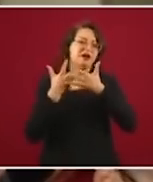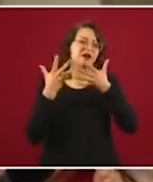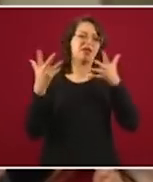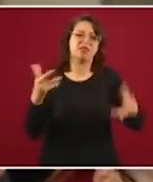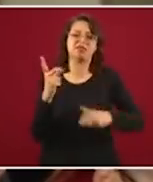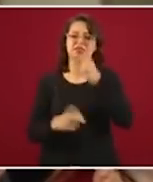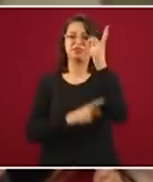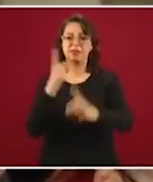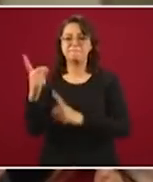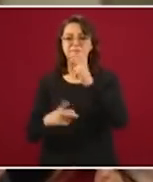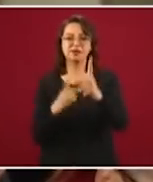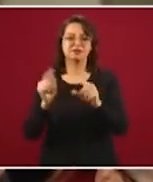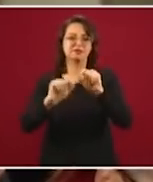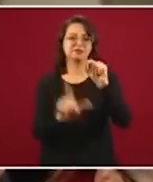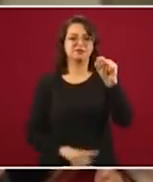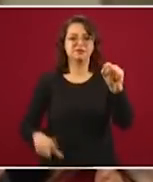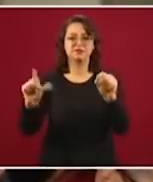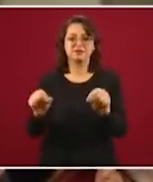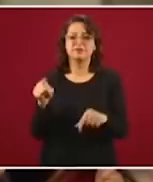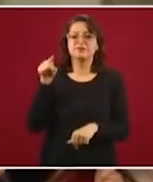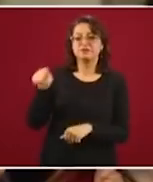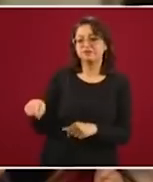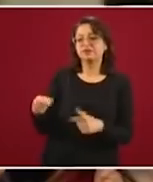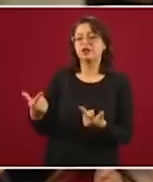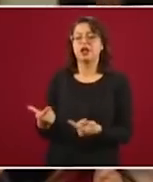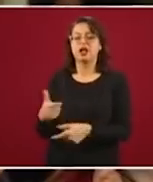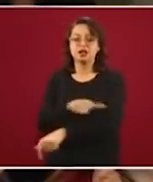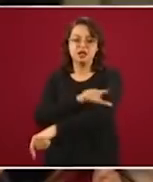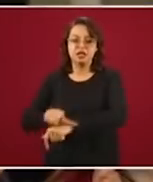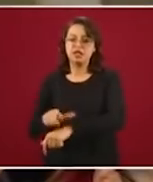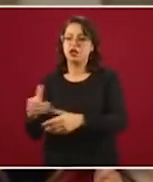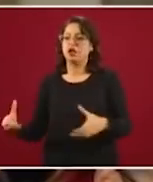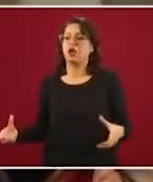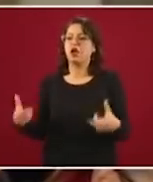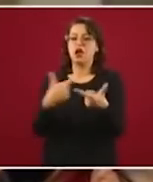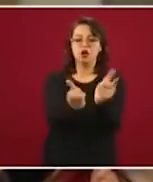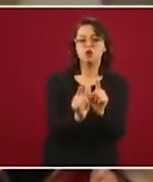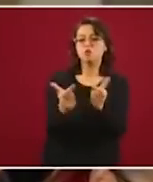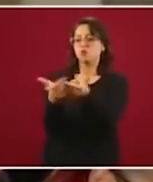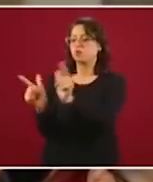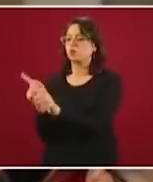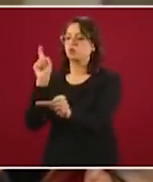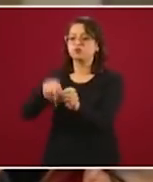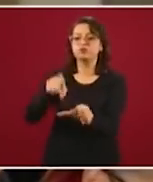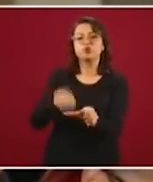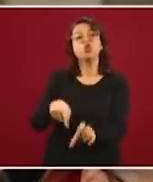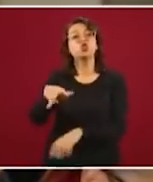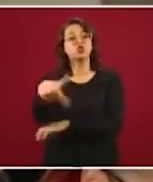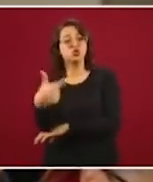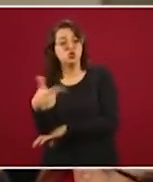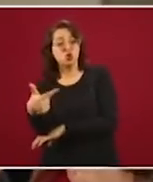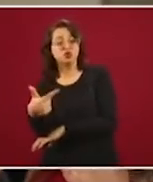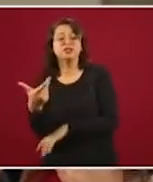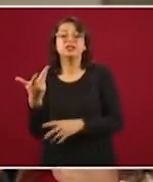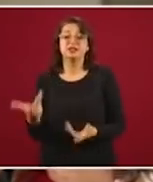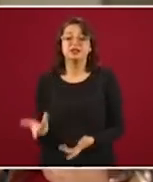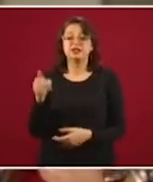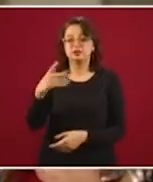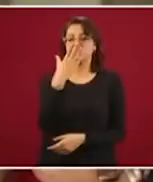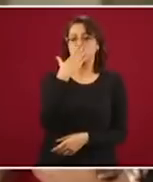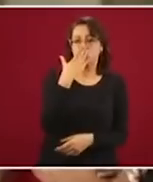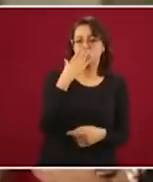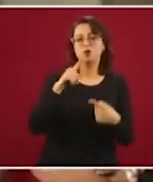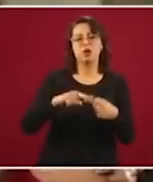mismo lo ha planteado, nacionales. Es una liga de 12 equipos que toca a lugares tan importantes para nosotros en Sonora como